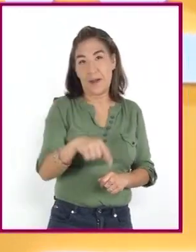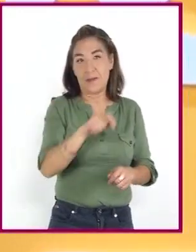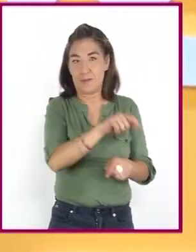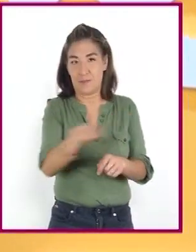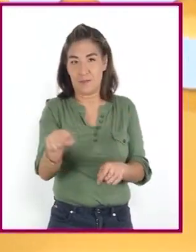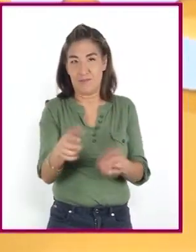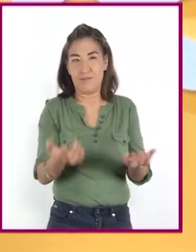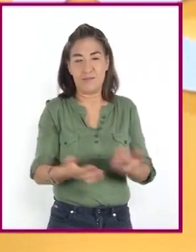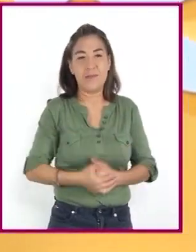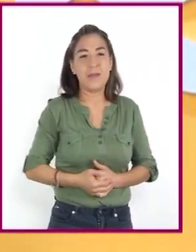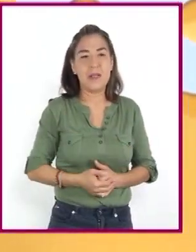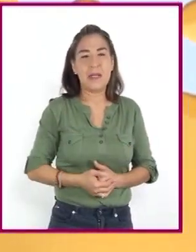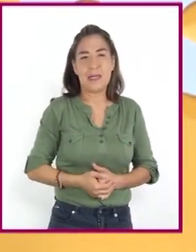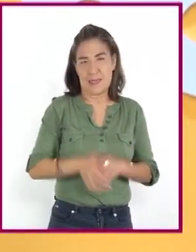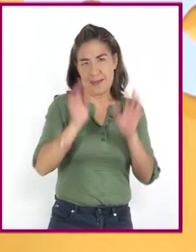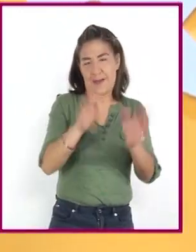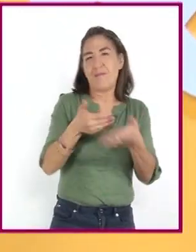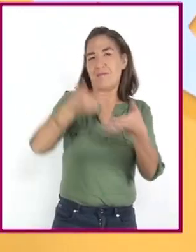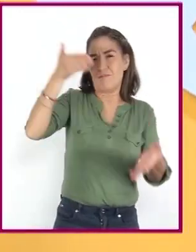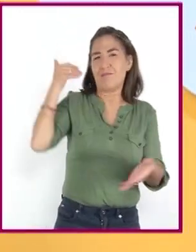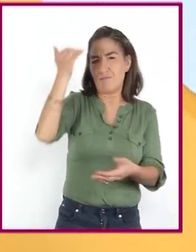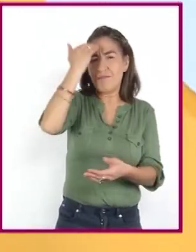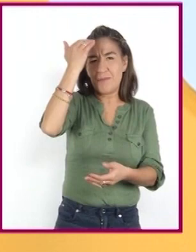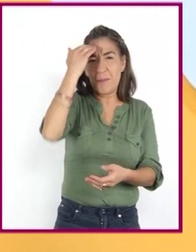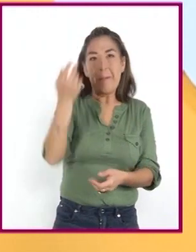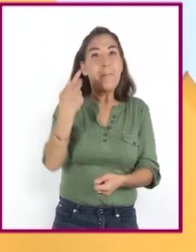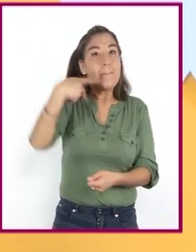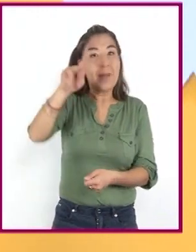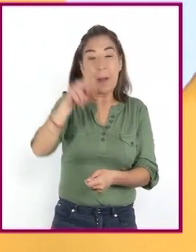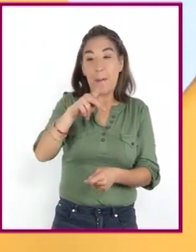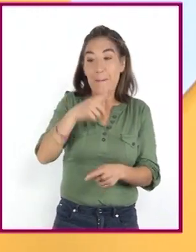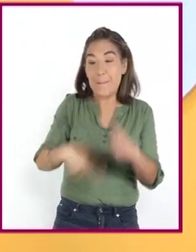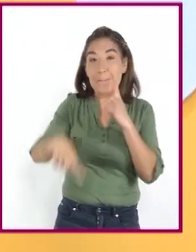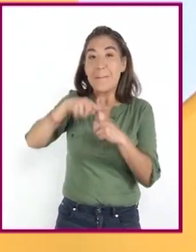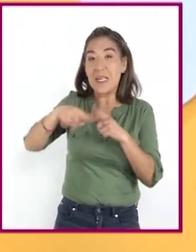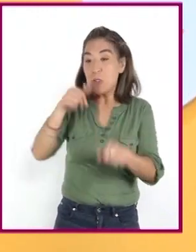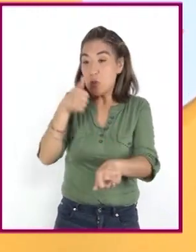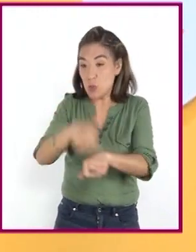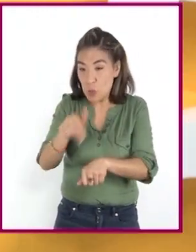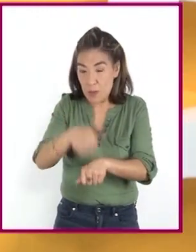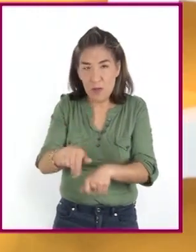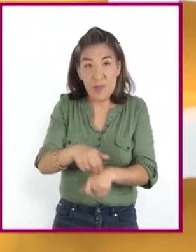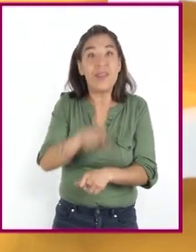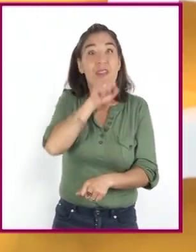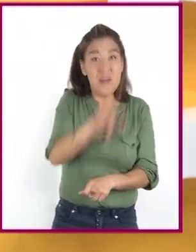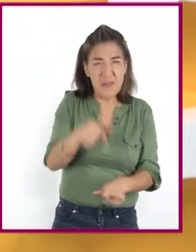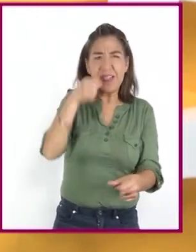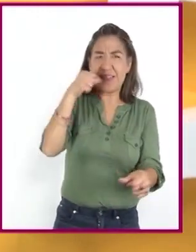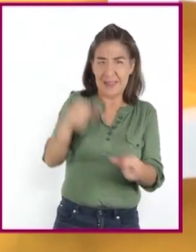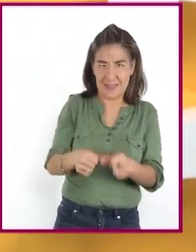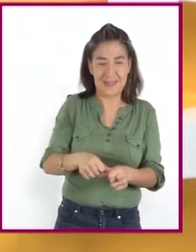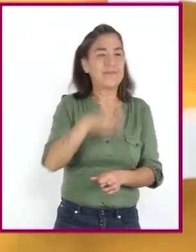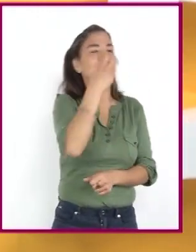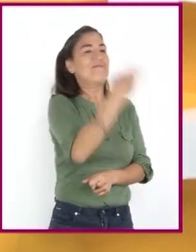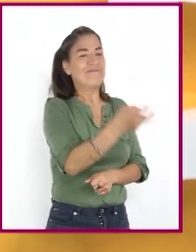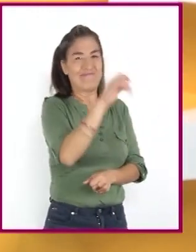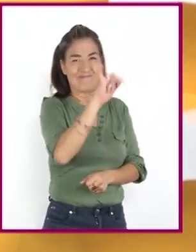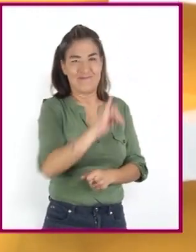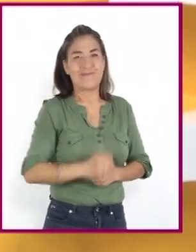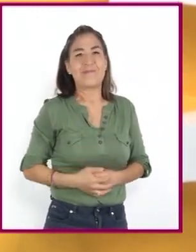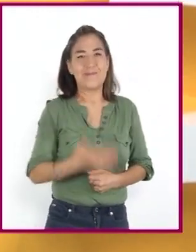que ya conocemos, pero además de números también usaremos letras. Muy bien,